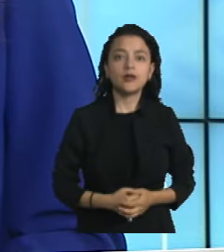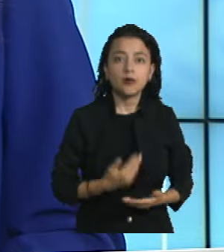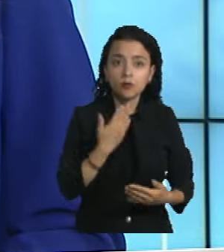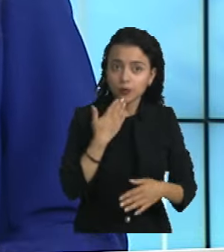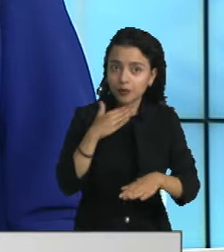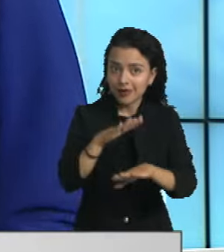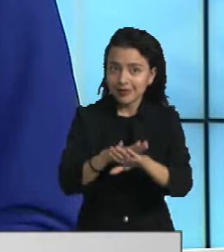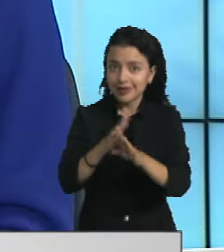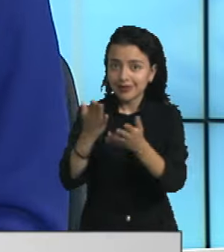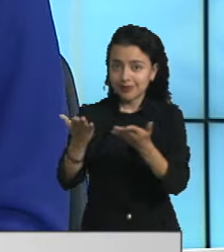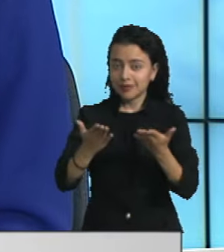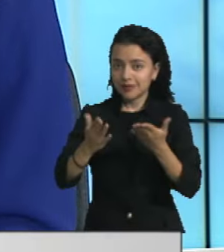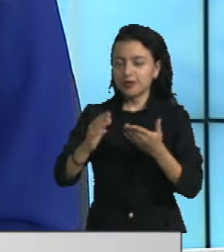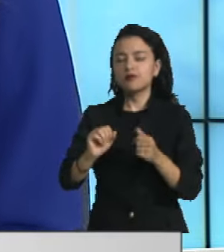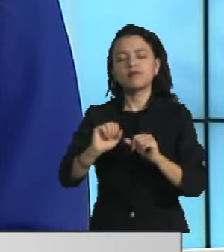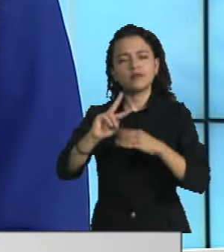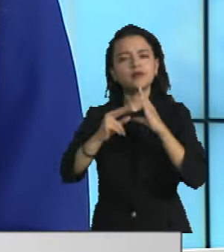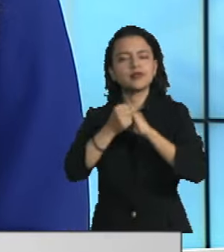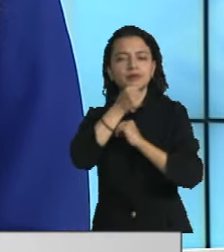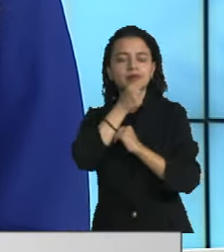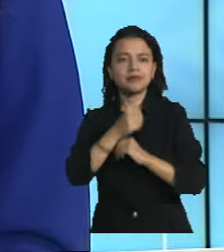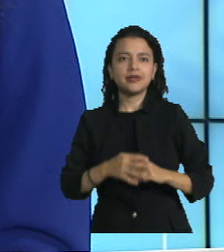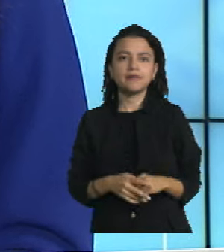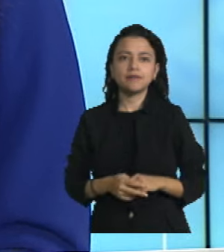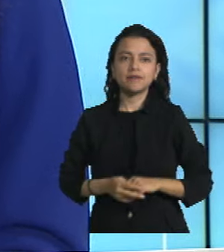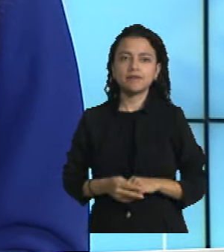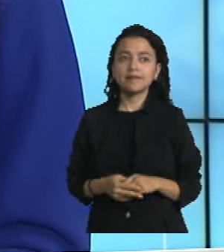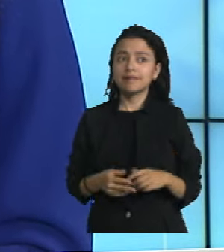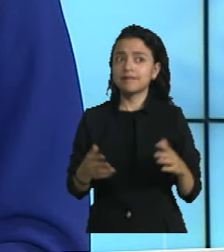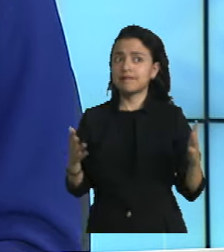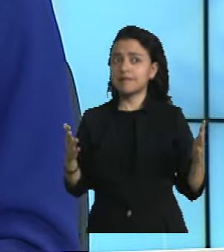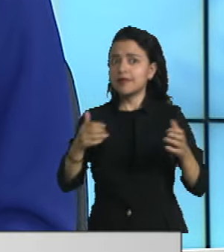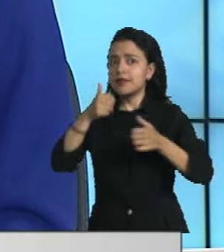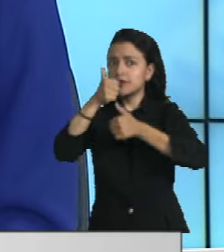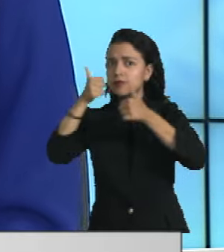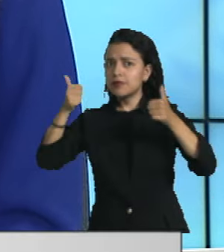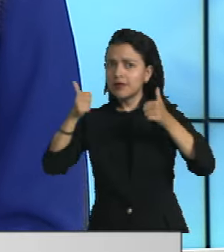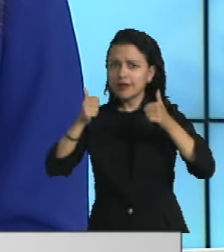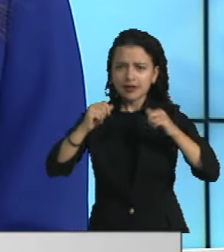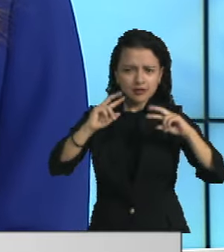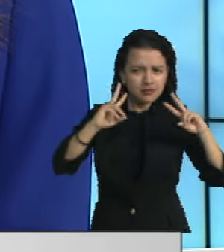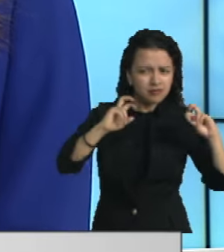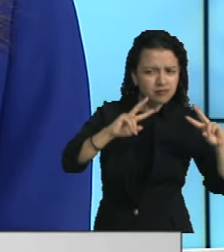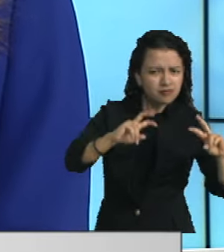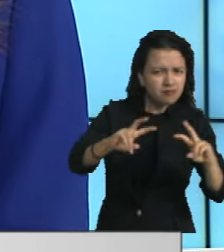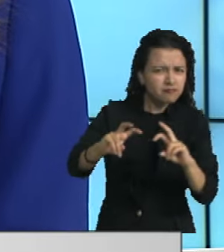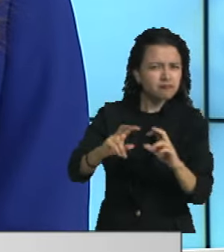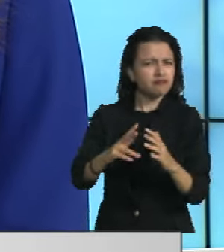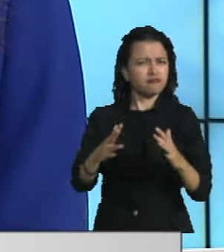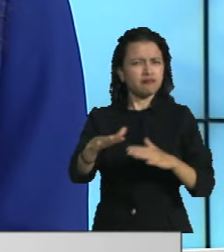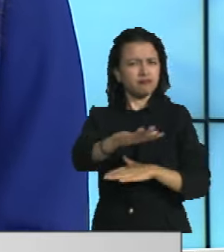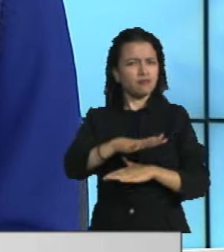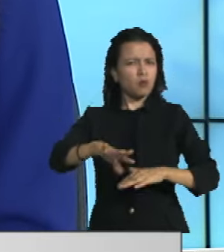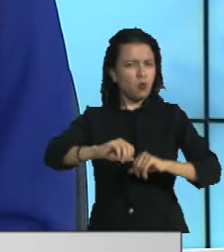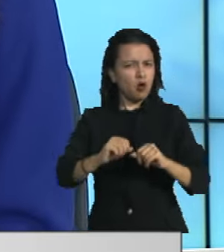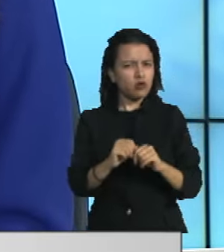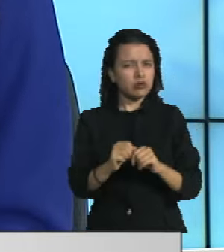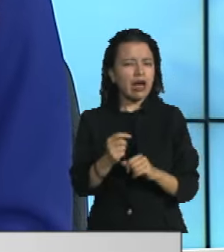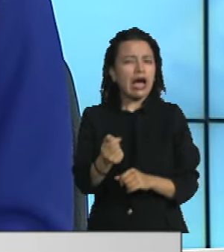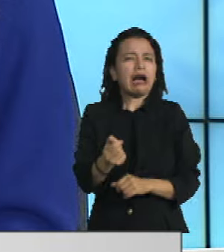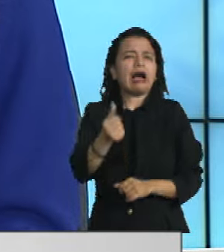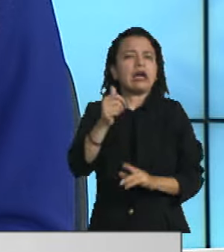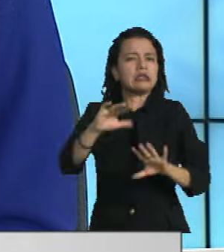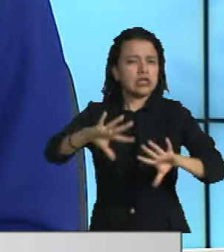Muy buenas tardes, bienvenidos a Noticentro 1 CMI. Las autoridades en Bogotá investigan un violento intento de hurto que